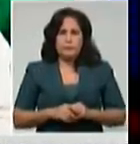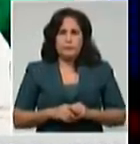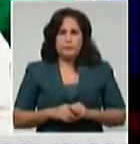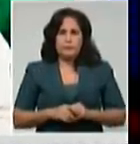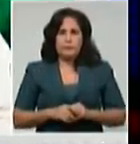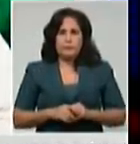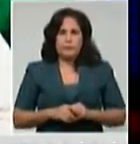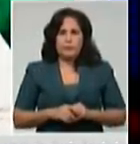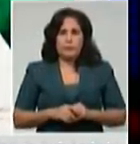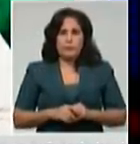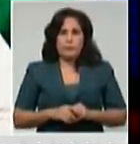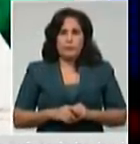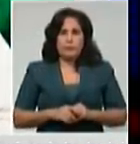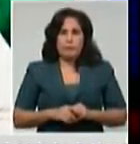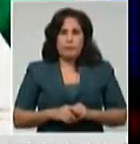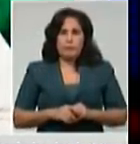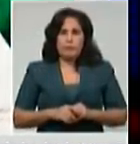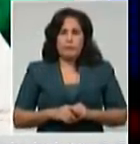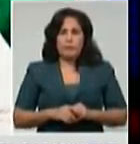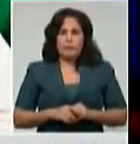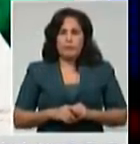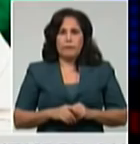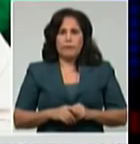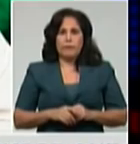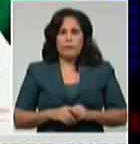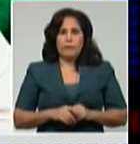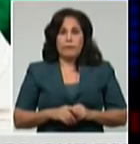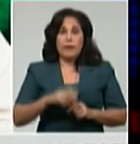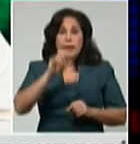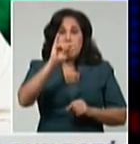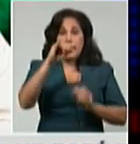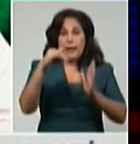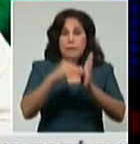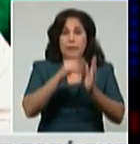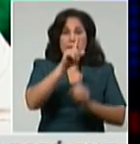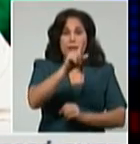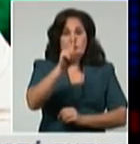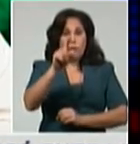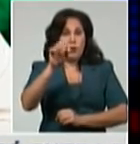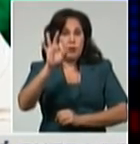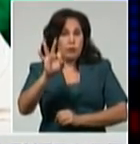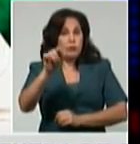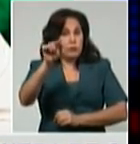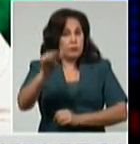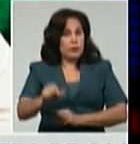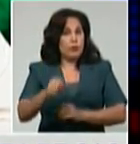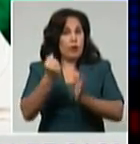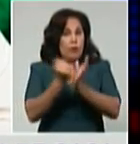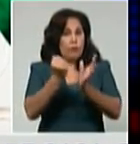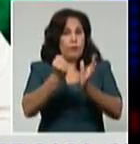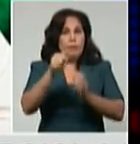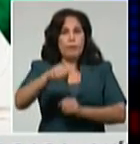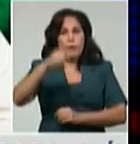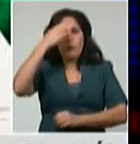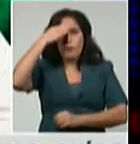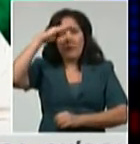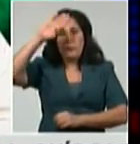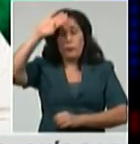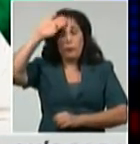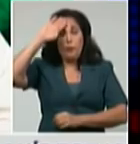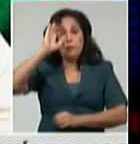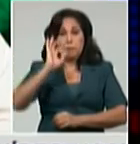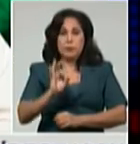Por último, de los 6.118 pacientes diagnosticados en Cuba con